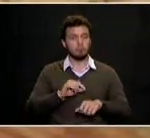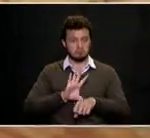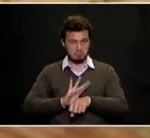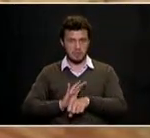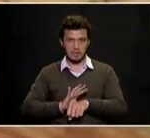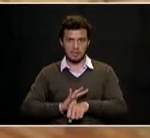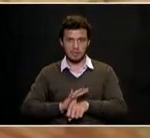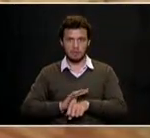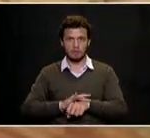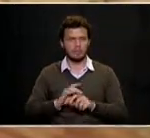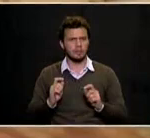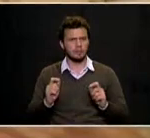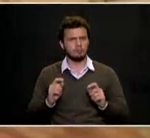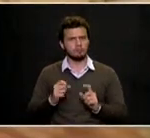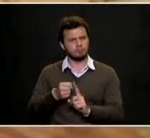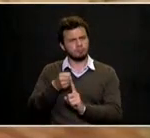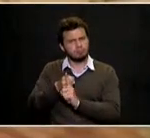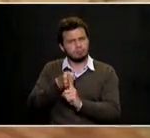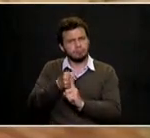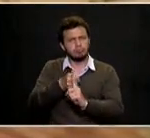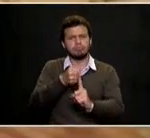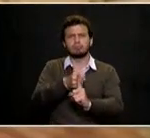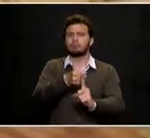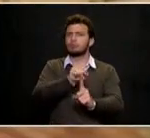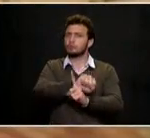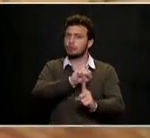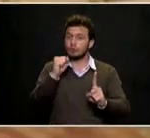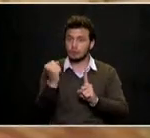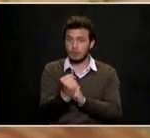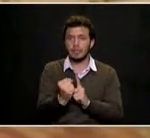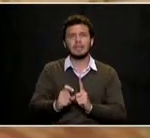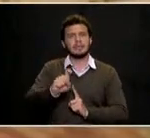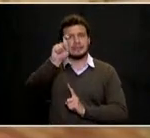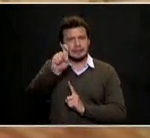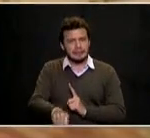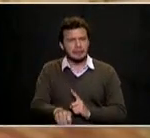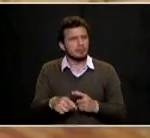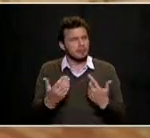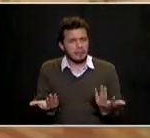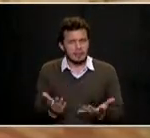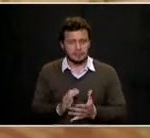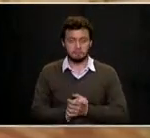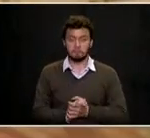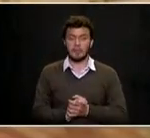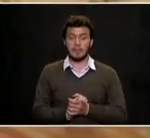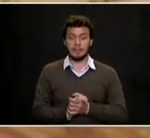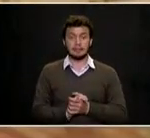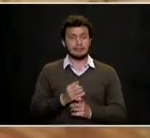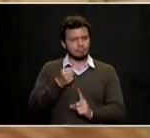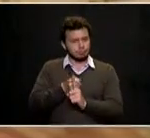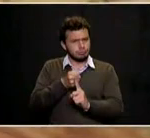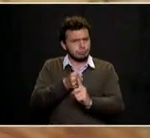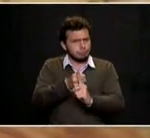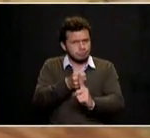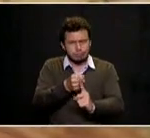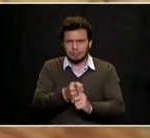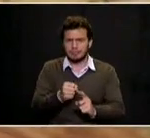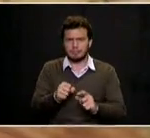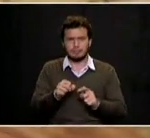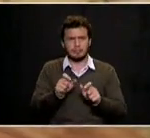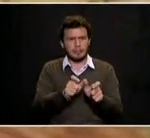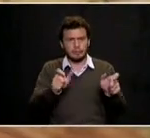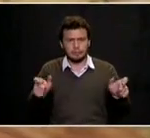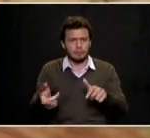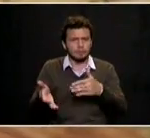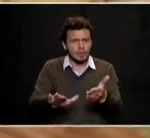con la mercantilización y la comercialización que ha llevado a la enfermedad y la muerte de muchísimos ciudadanos en la ciudad de medellín